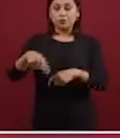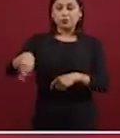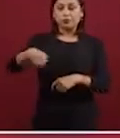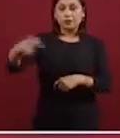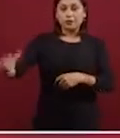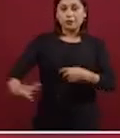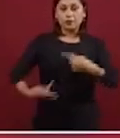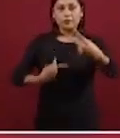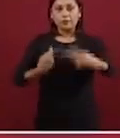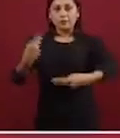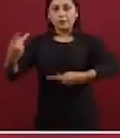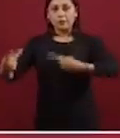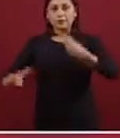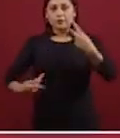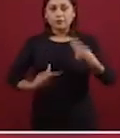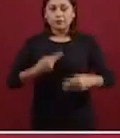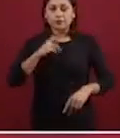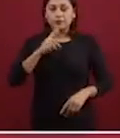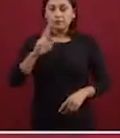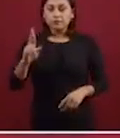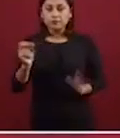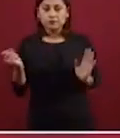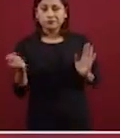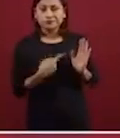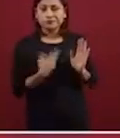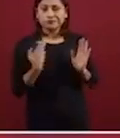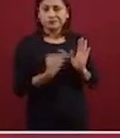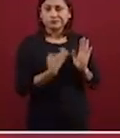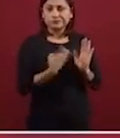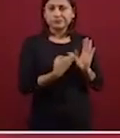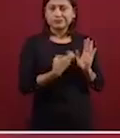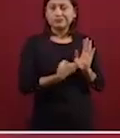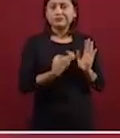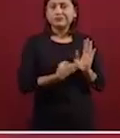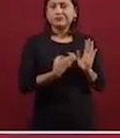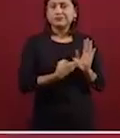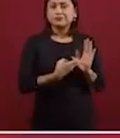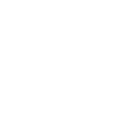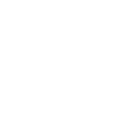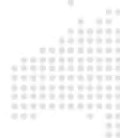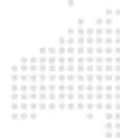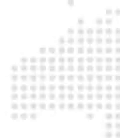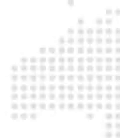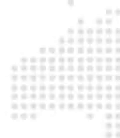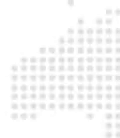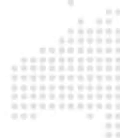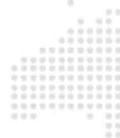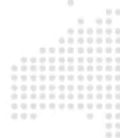pero sí estamos conscientes y sí sabemos que es importantísimo esto.